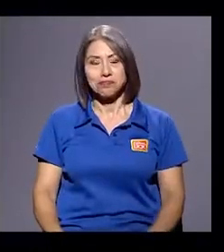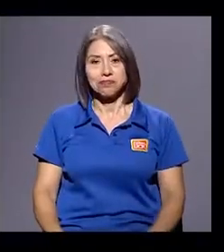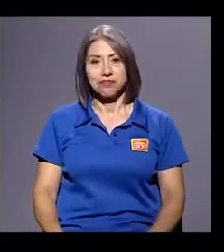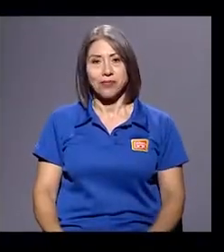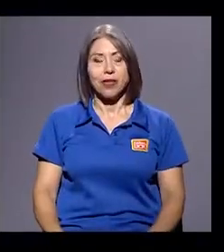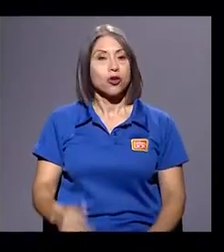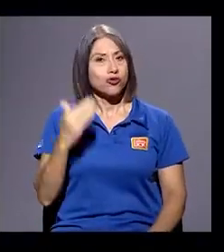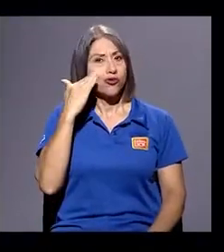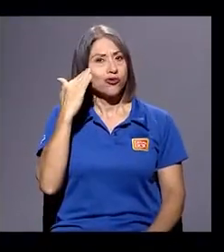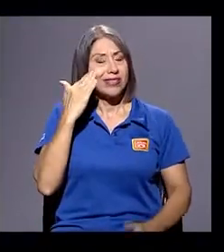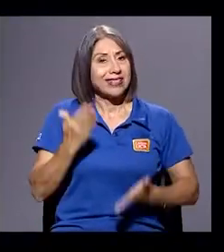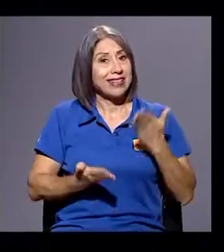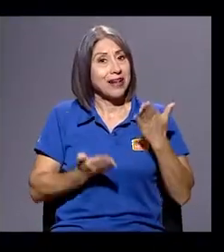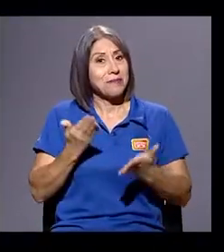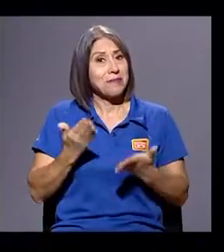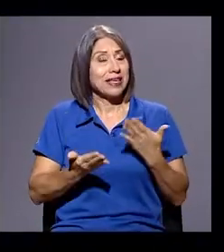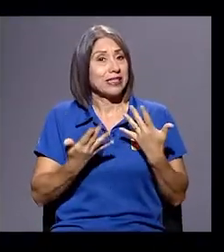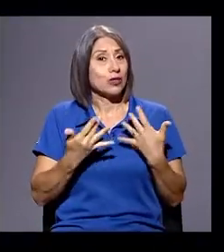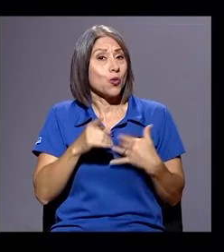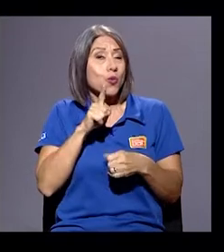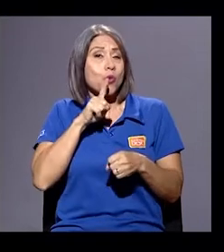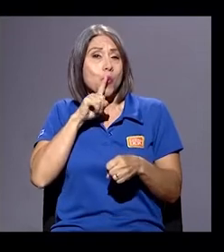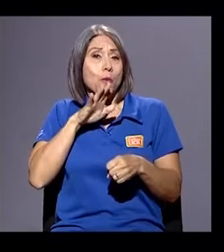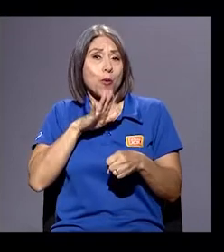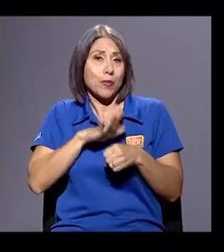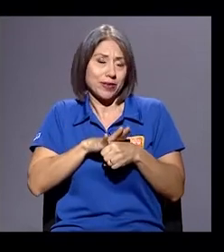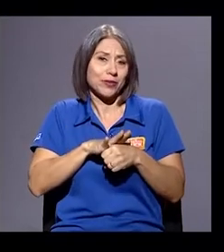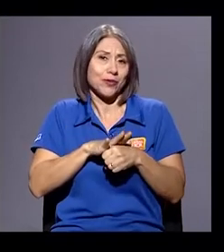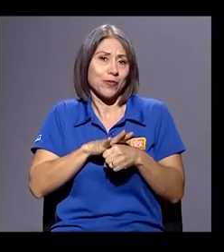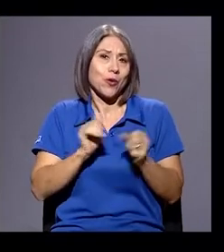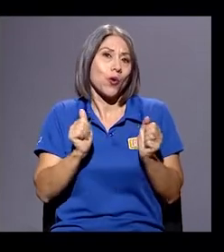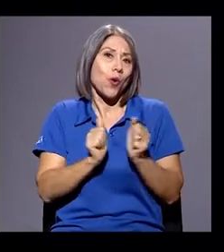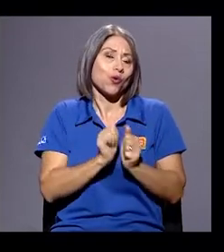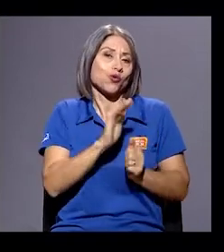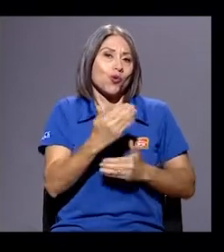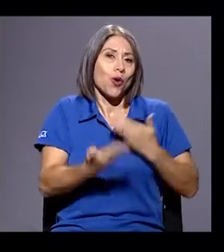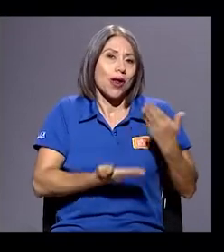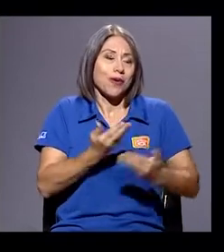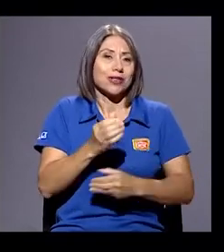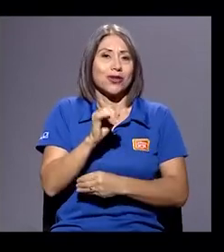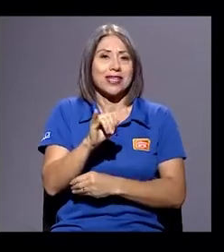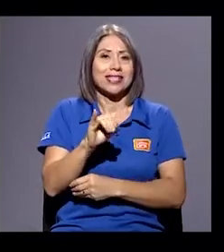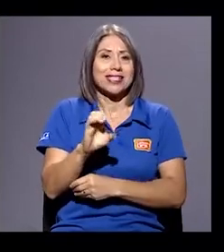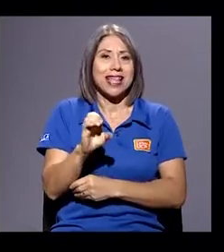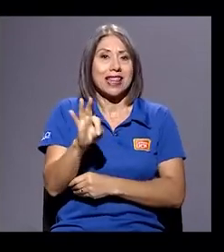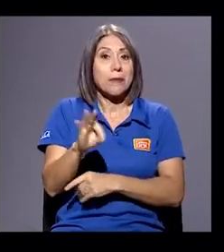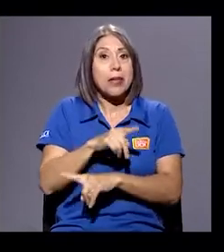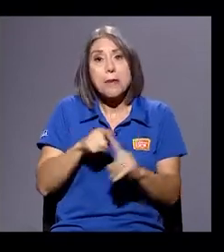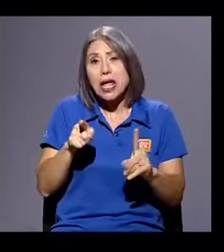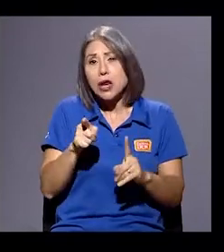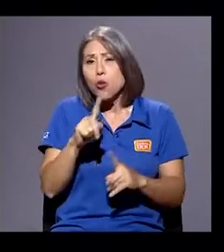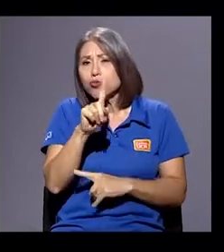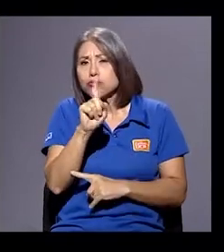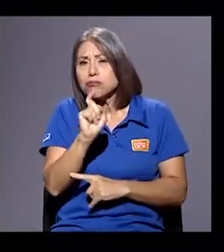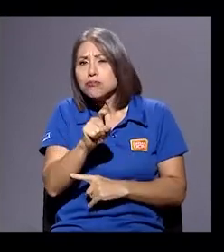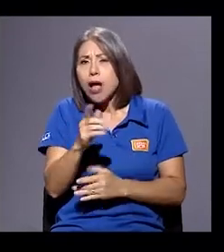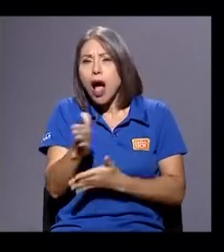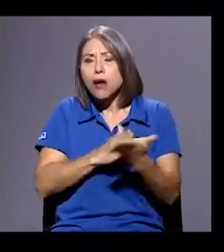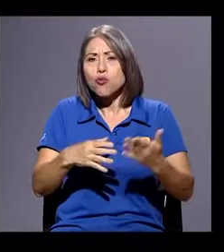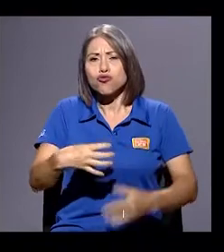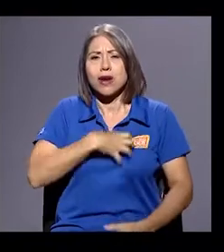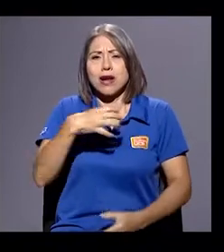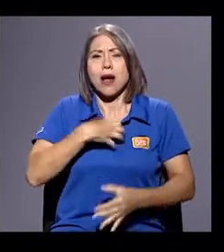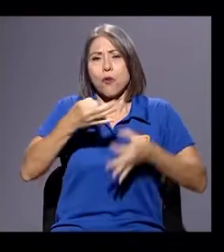Sé que de repente lo comprometo con esa colaboración que usted hace en el ICT, pero ¿hay algún reclamo formal que se pueda hacer no solamente ahora,